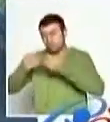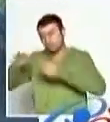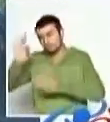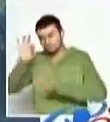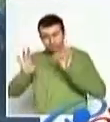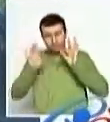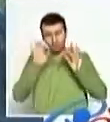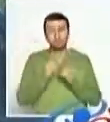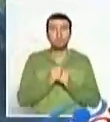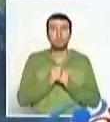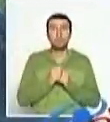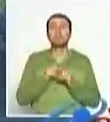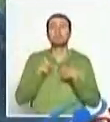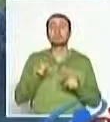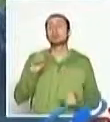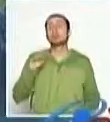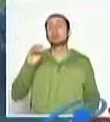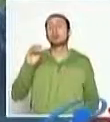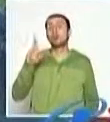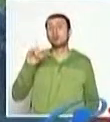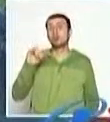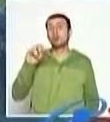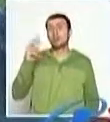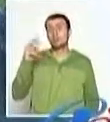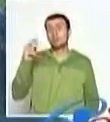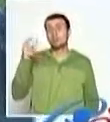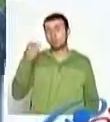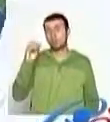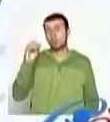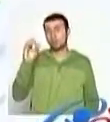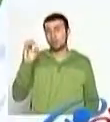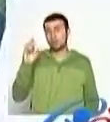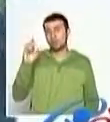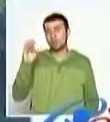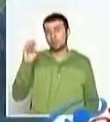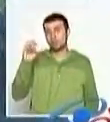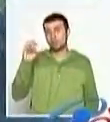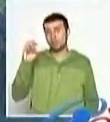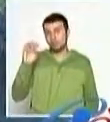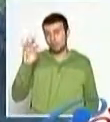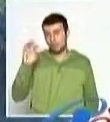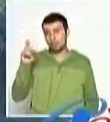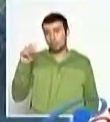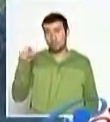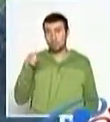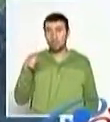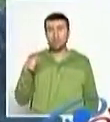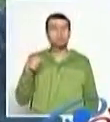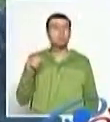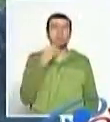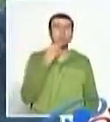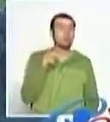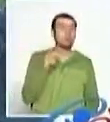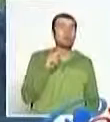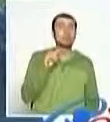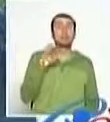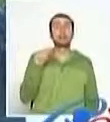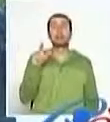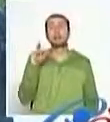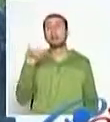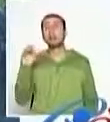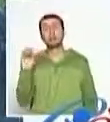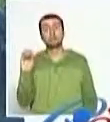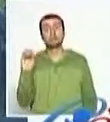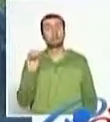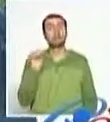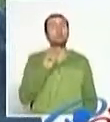oligoelementos que son los micronutrientes como el zinc, calcio, magnesio, todos estos oligoelementos que son muy necesarios y que muchas veces en el proceso de